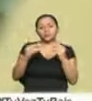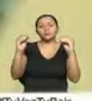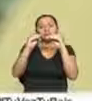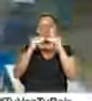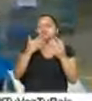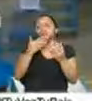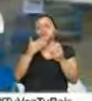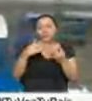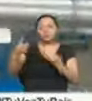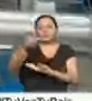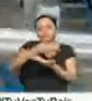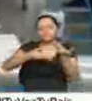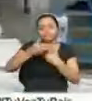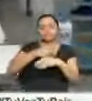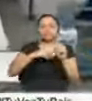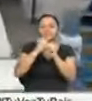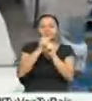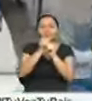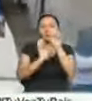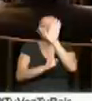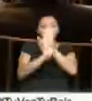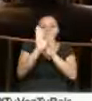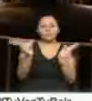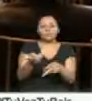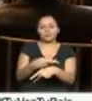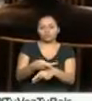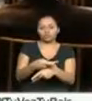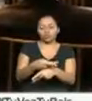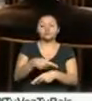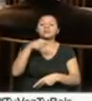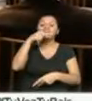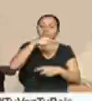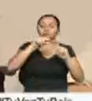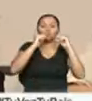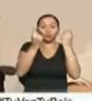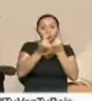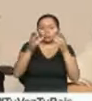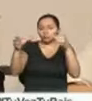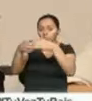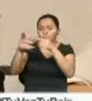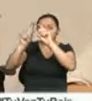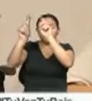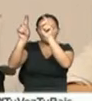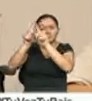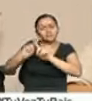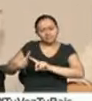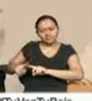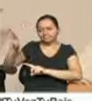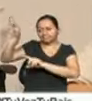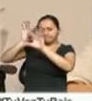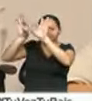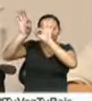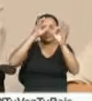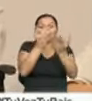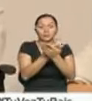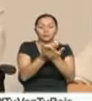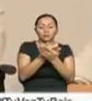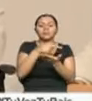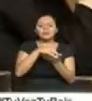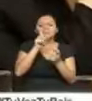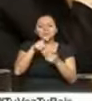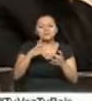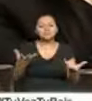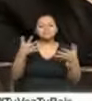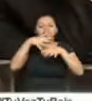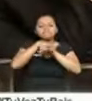construir un entorno favorable para el desarrollo productivo. El grupo, que integra representantes de distintas áreas económicas de todo el país, busca constituirse